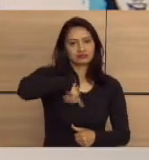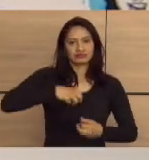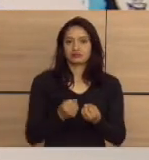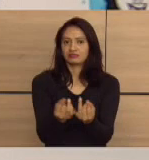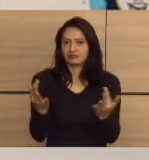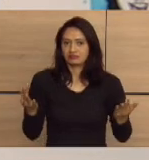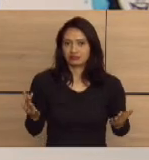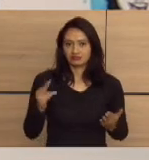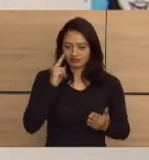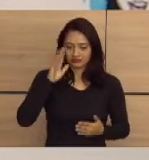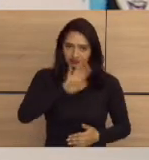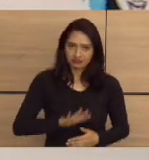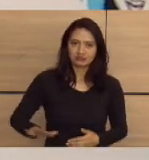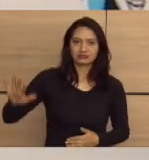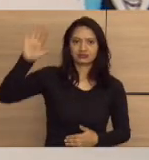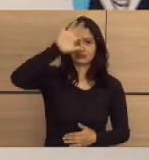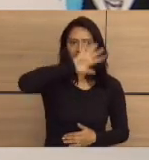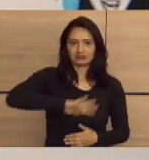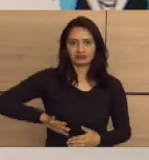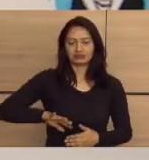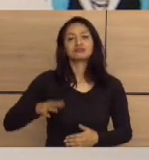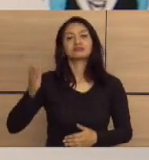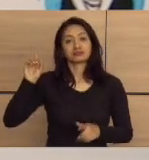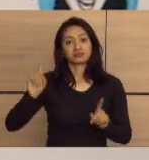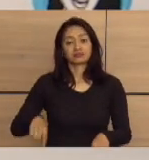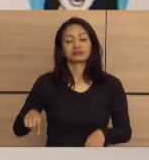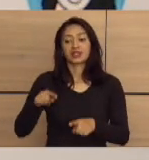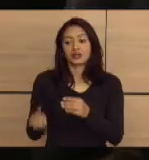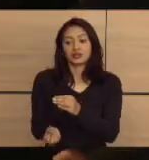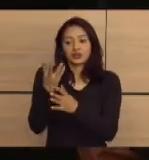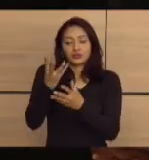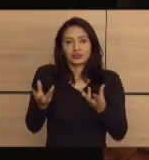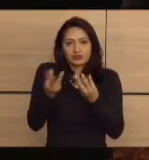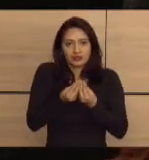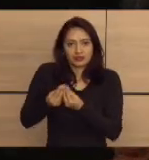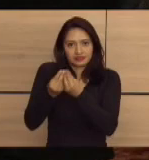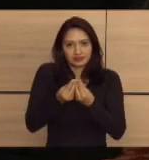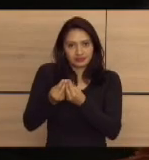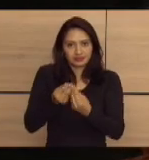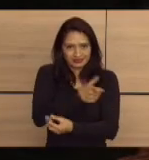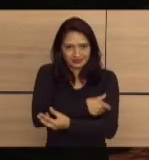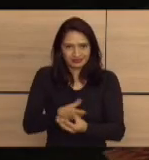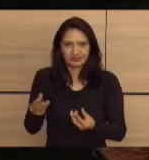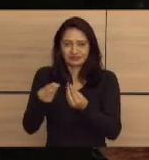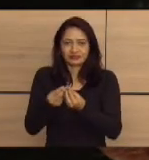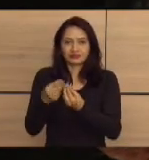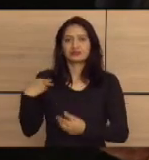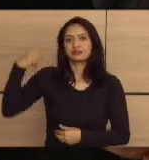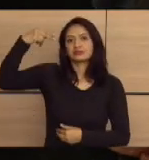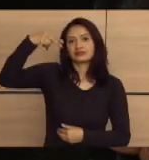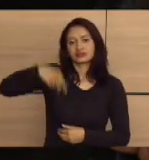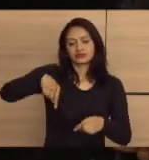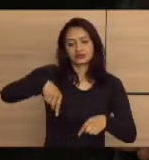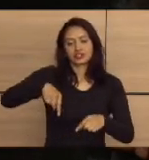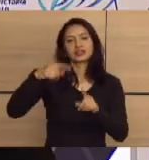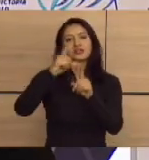nación. Incluye varios de los principios mismos de la creación de la comisión. Luego dice, la historia nos sitúa en una cultura